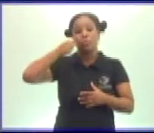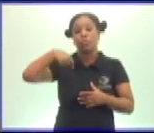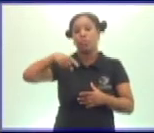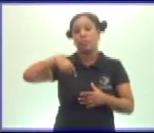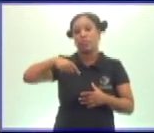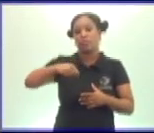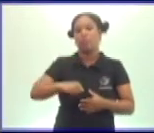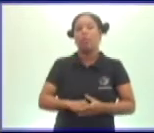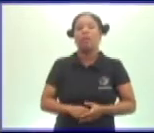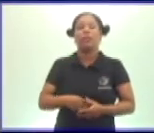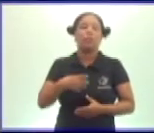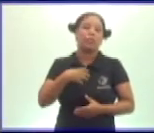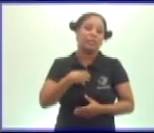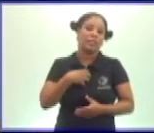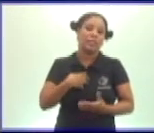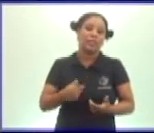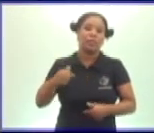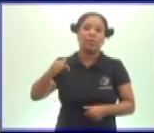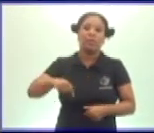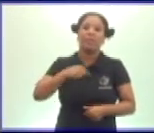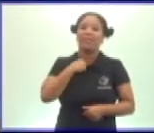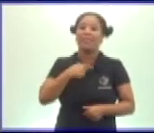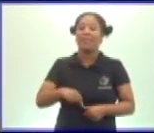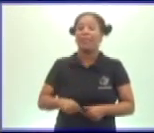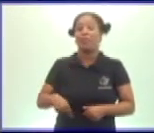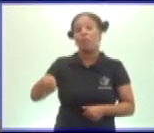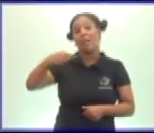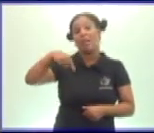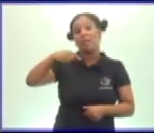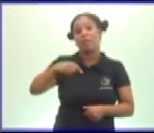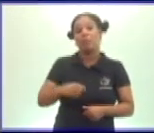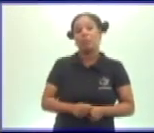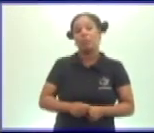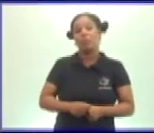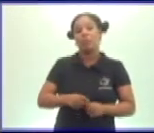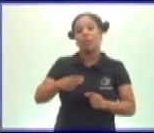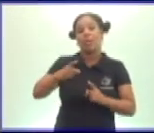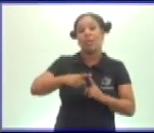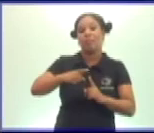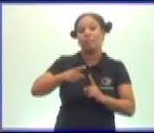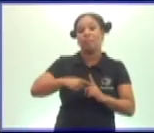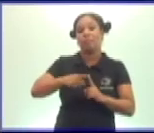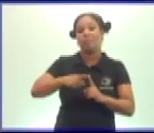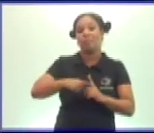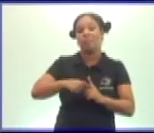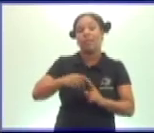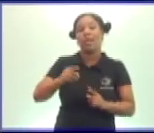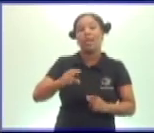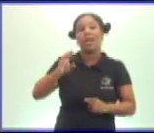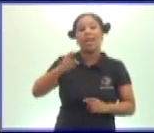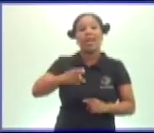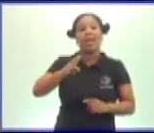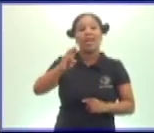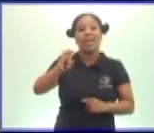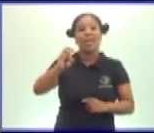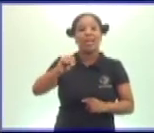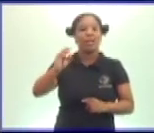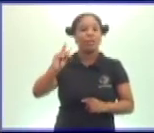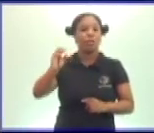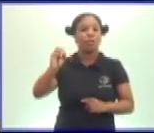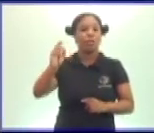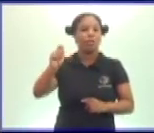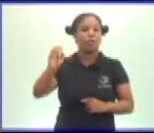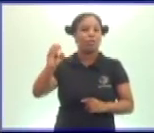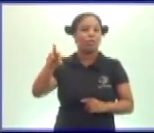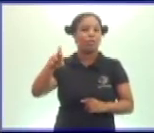tendremos que en este caso la disolución será endotérmica. Luego entonces, si pensamos que la energía de las